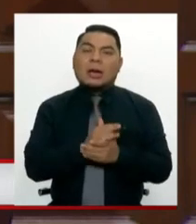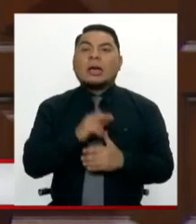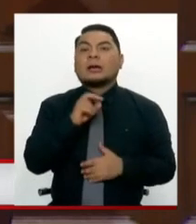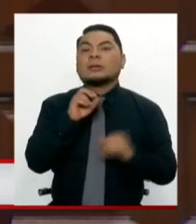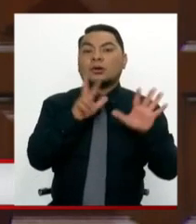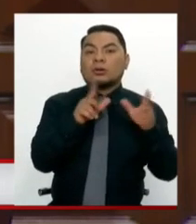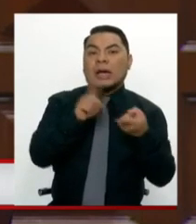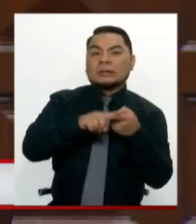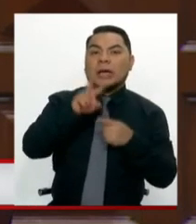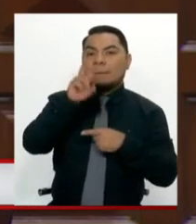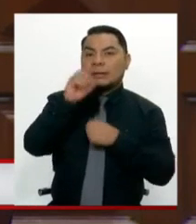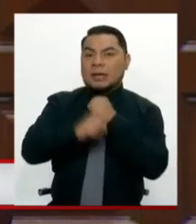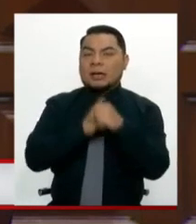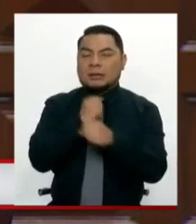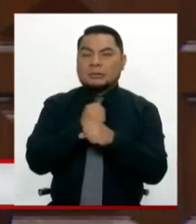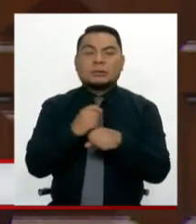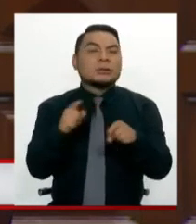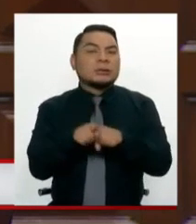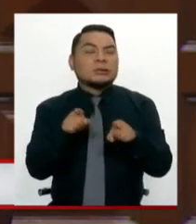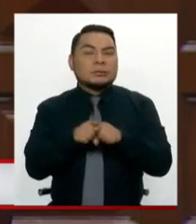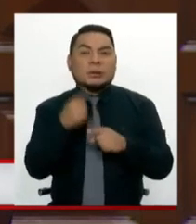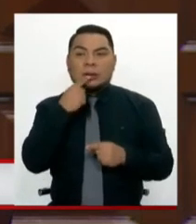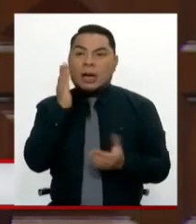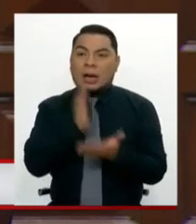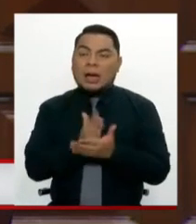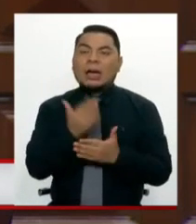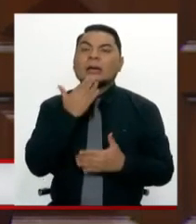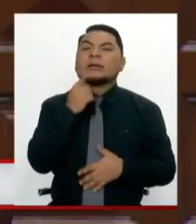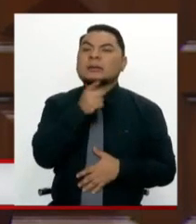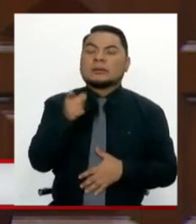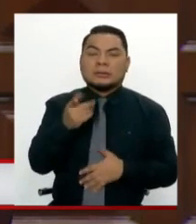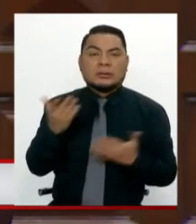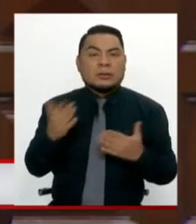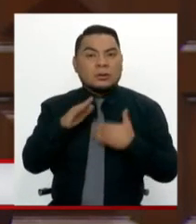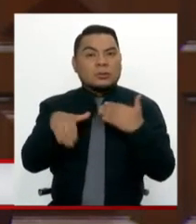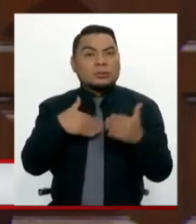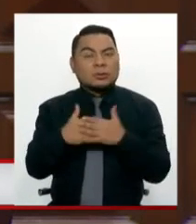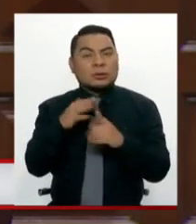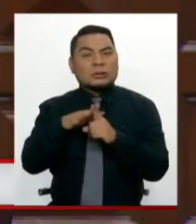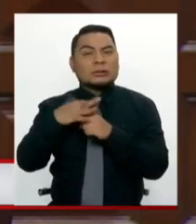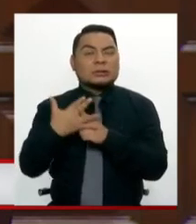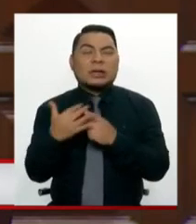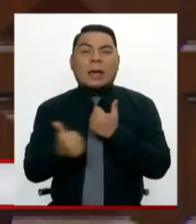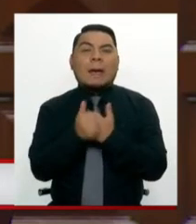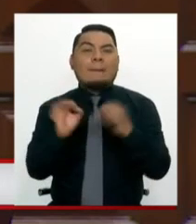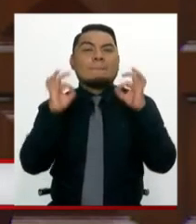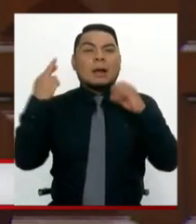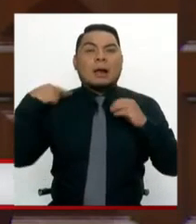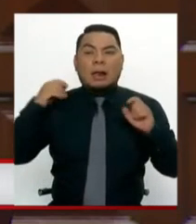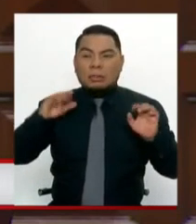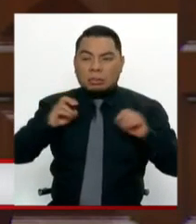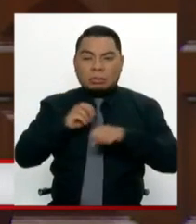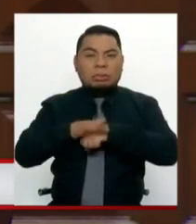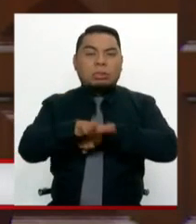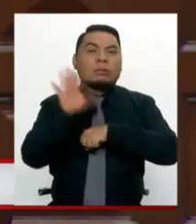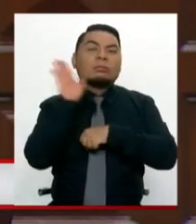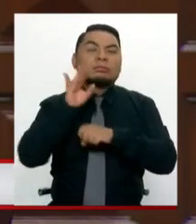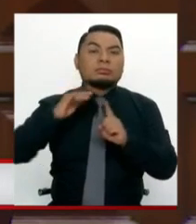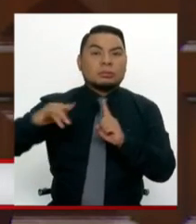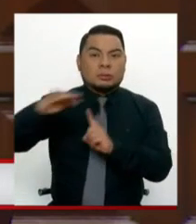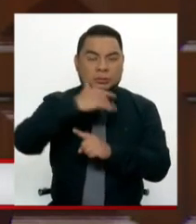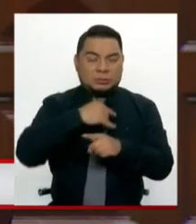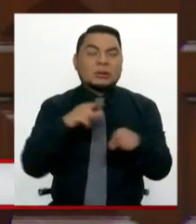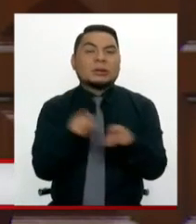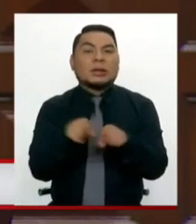años. También se incorpora como conducta sancionable la generación de situaciones de grave riesgo ambiental. Asimismo,